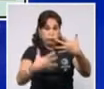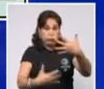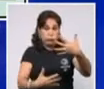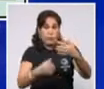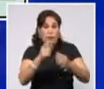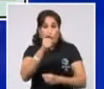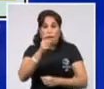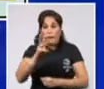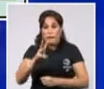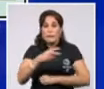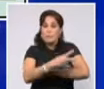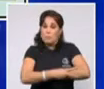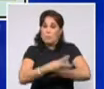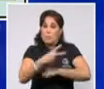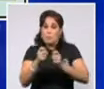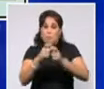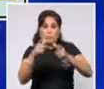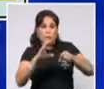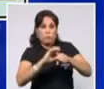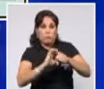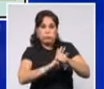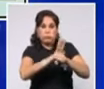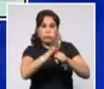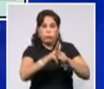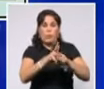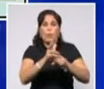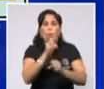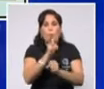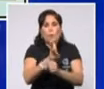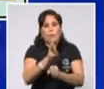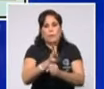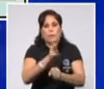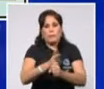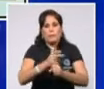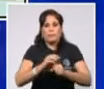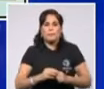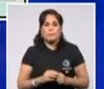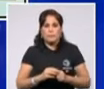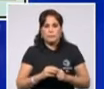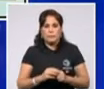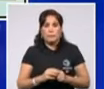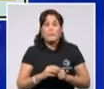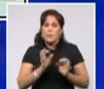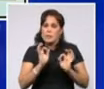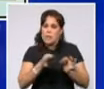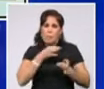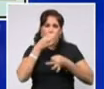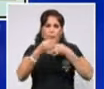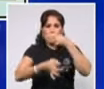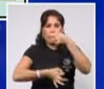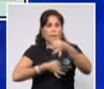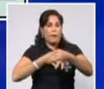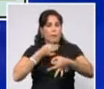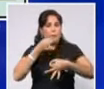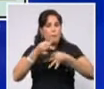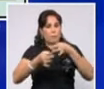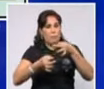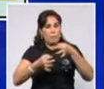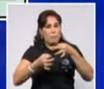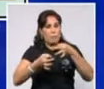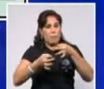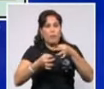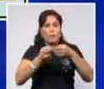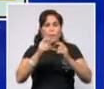países con más afectación, pues Guatemala. Y siempre mencionamos las más altas